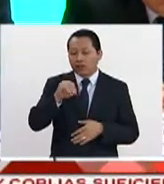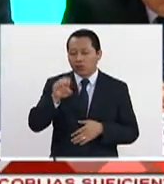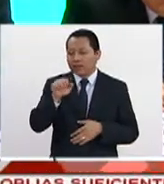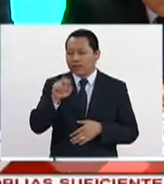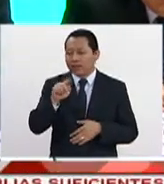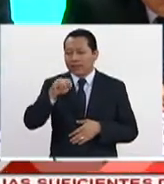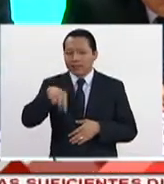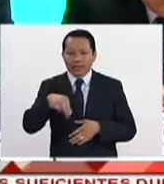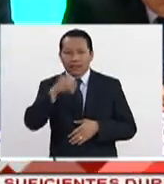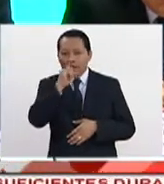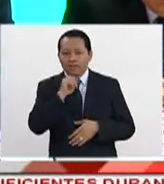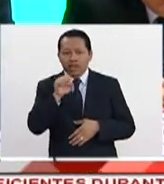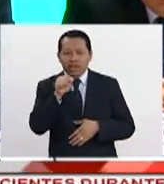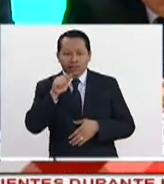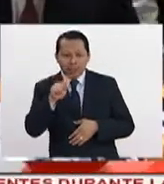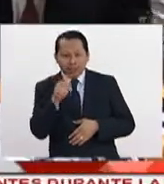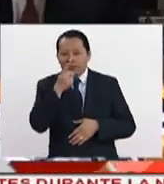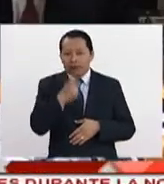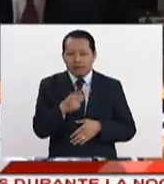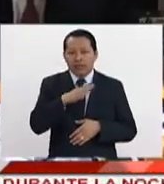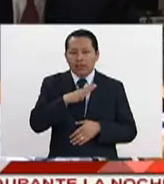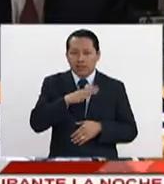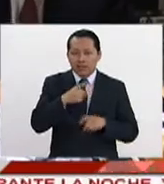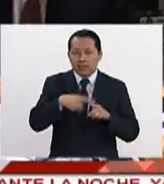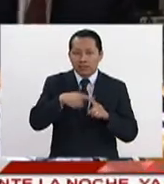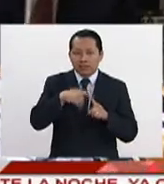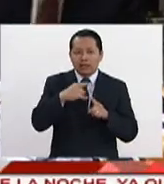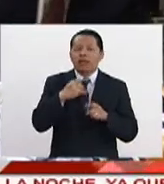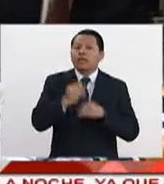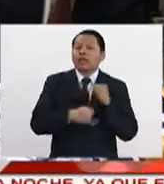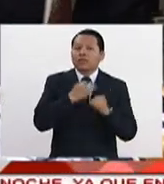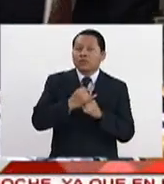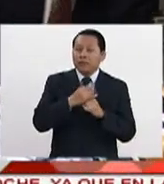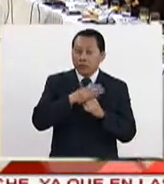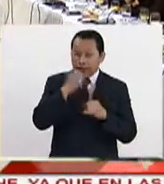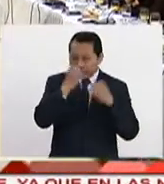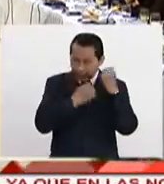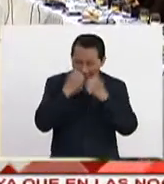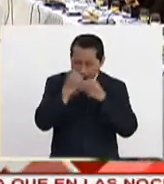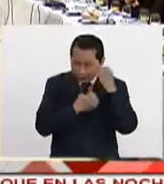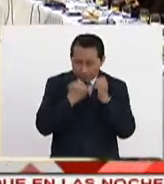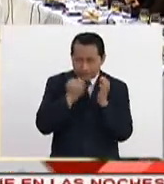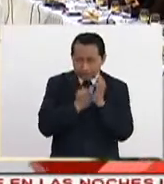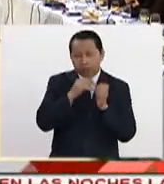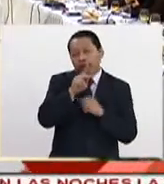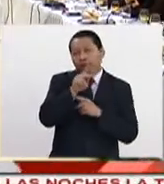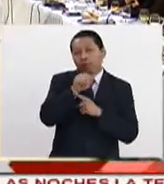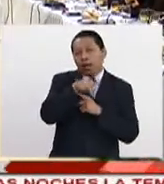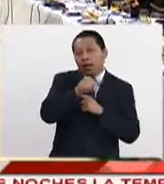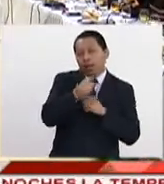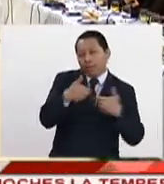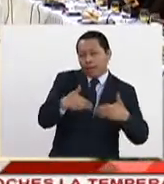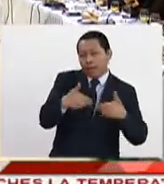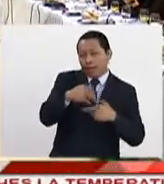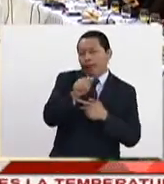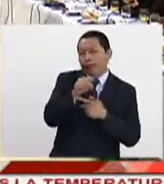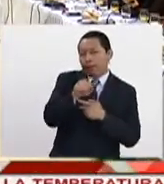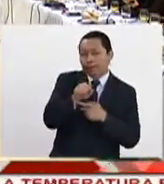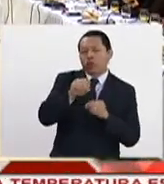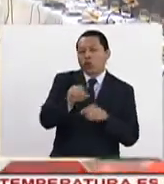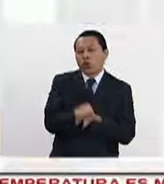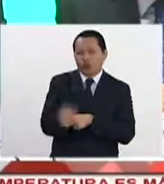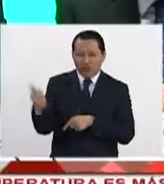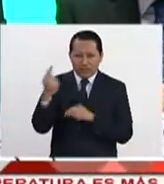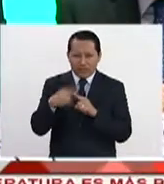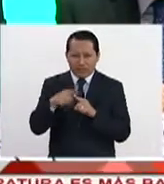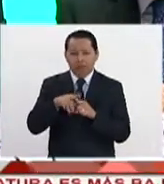SAT, informó que las filtraciones internacionales sobre evaluación fiscal como Panama Papers o Bahamas Leaks han permitido la